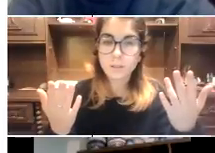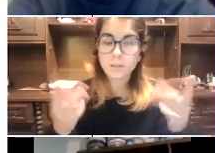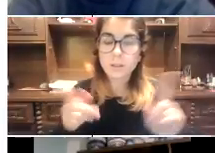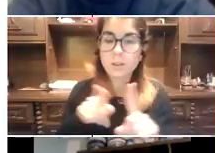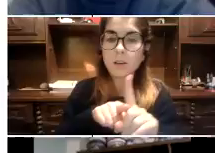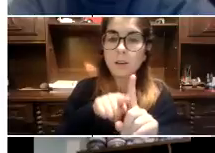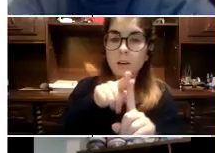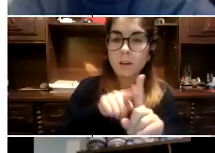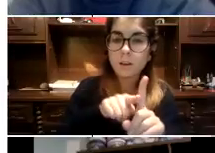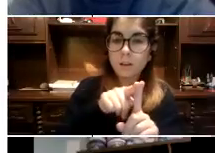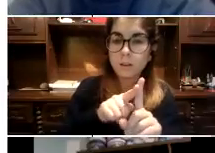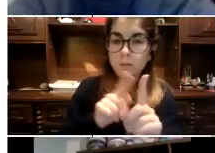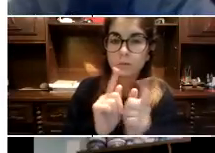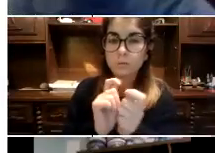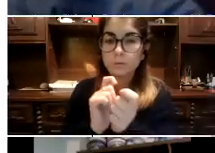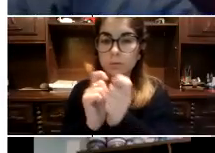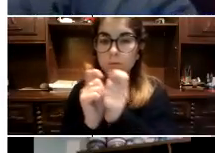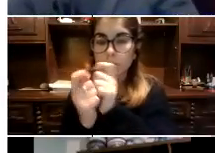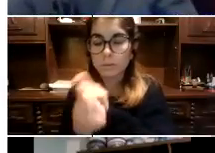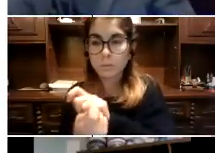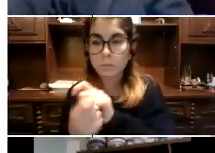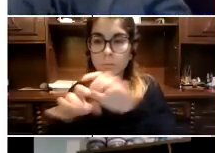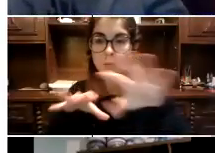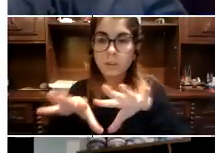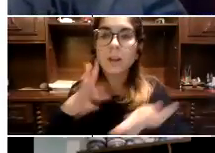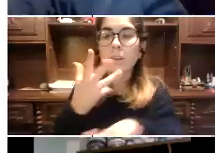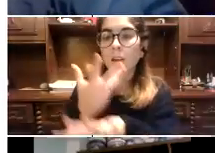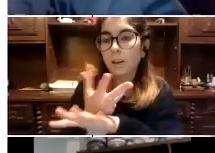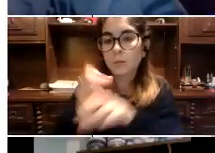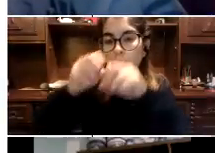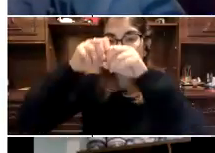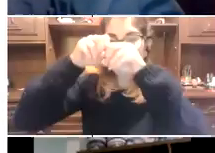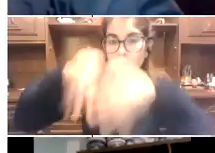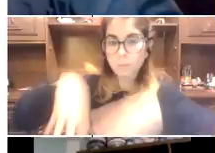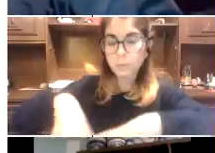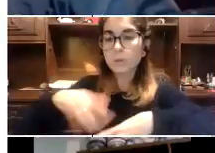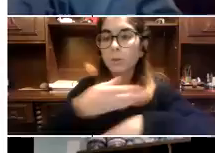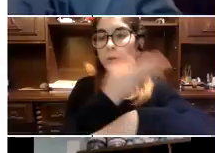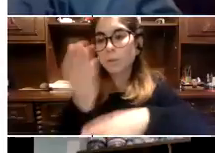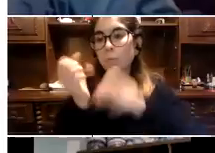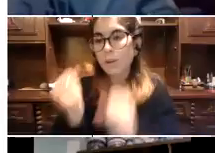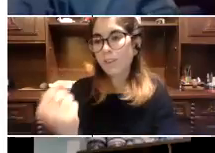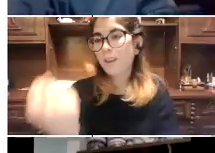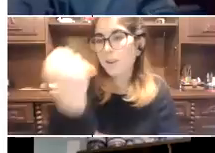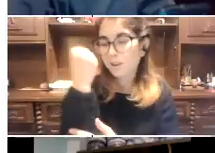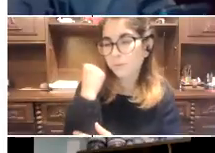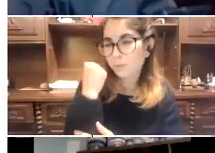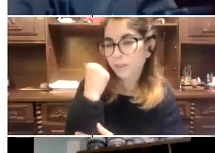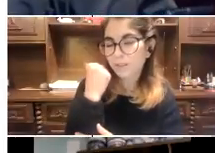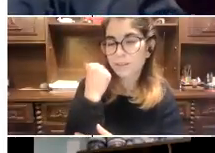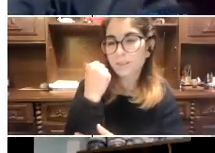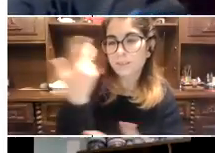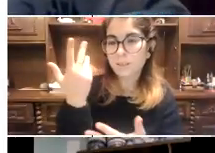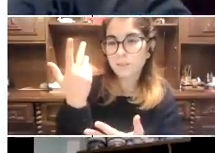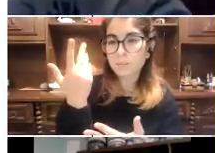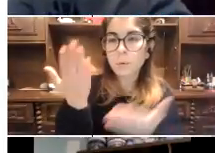cambios de la materia, al final hay un mapa conceptual elaborado que les puede servir como